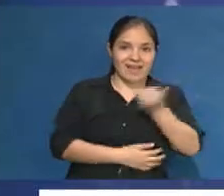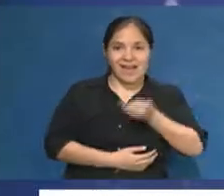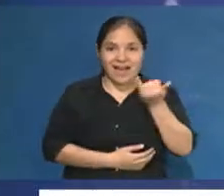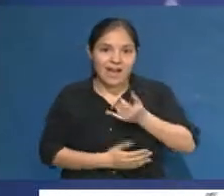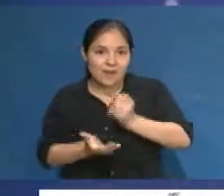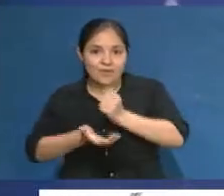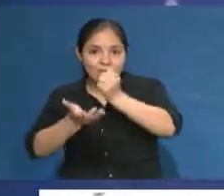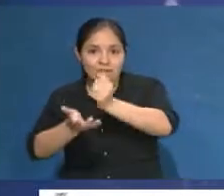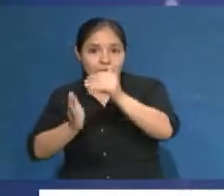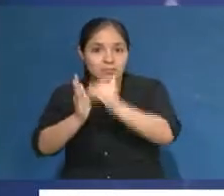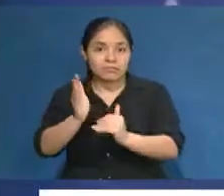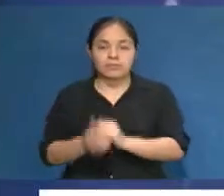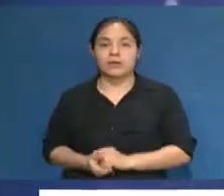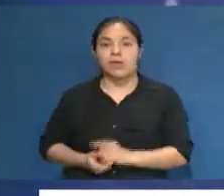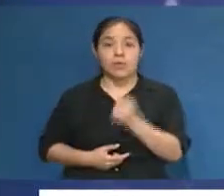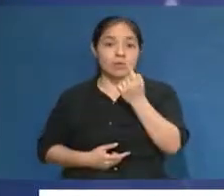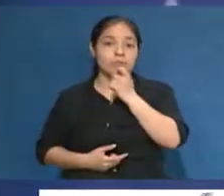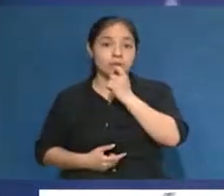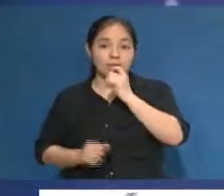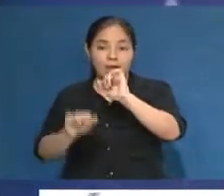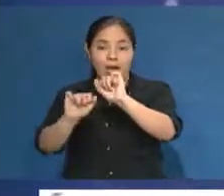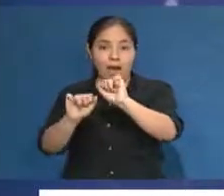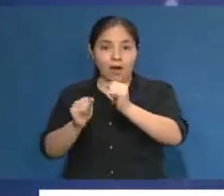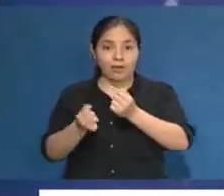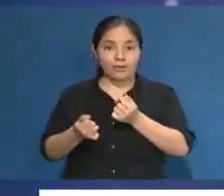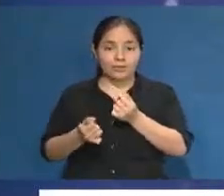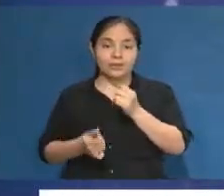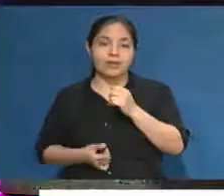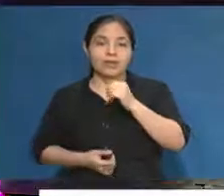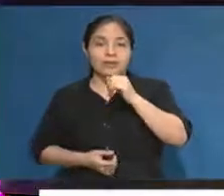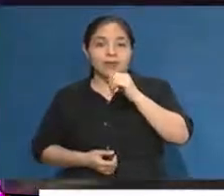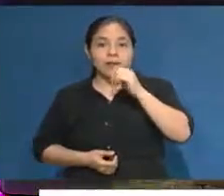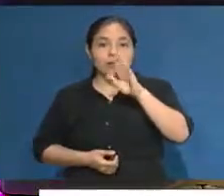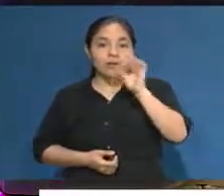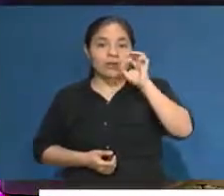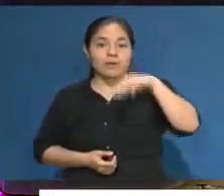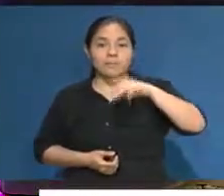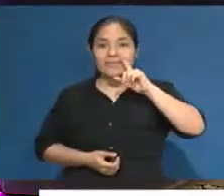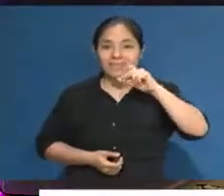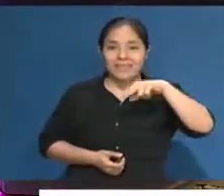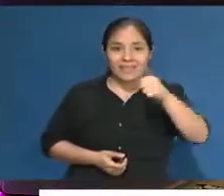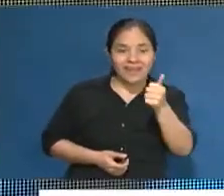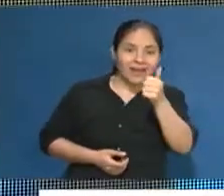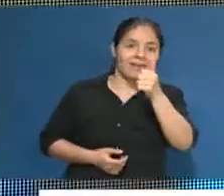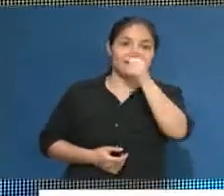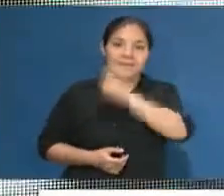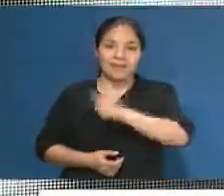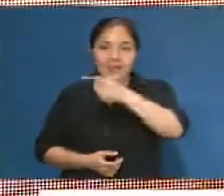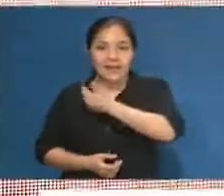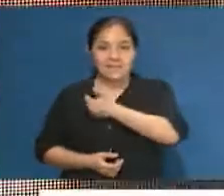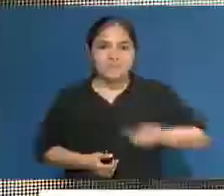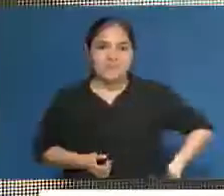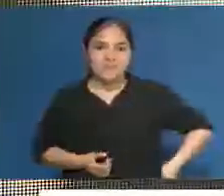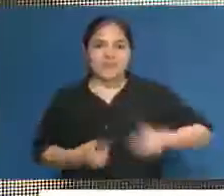residencial. Uno estaba relacionado con el ahorro. Romina Ríos es presidenta de Protectora y ha venido para explicarnos esto que, bueno, en